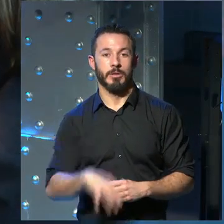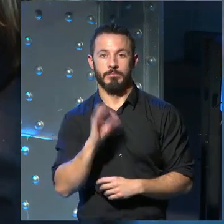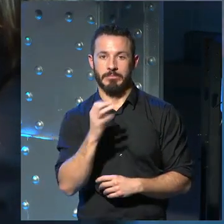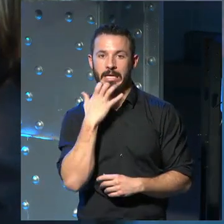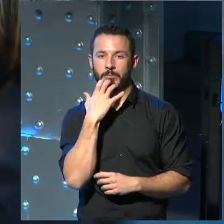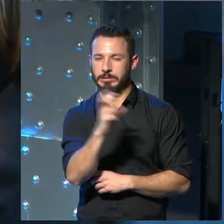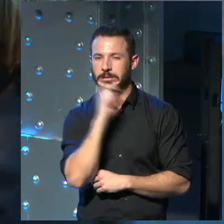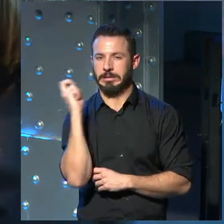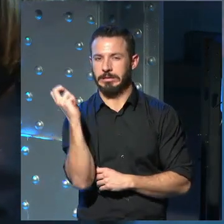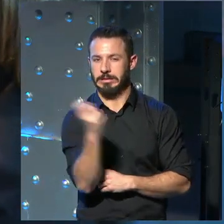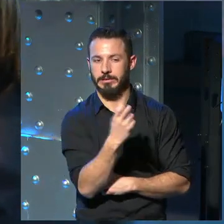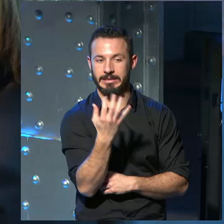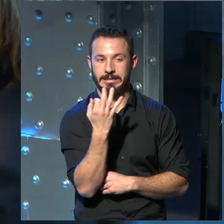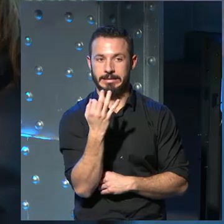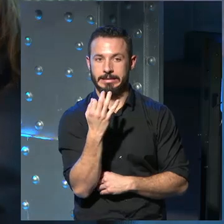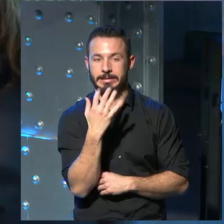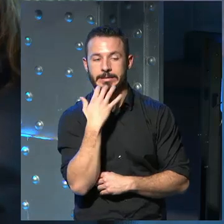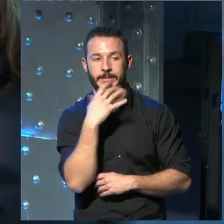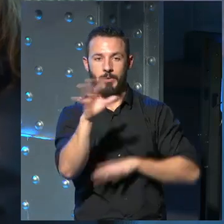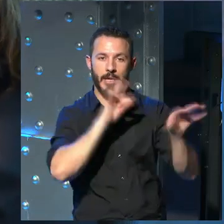muchos ejemplos. Si tuviera que elegir,